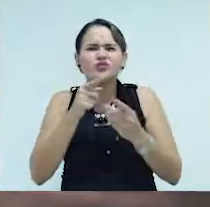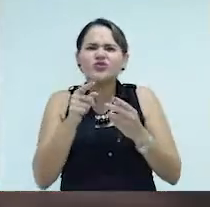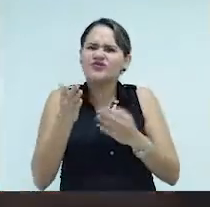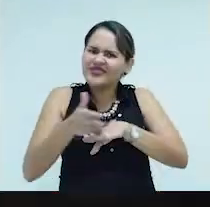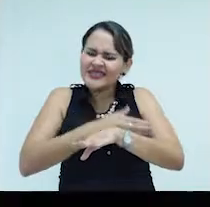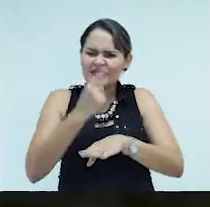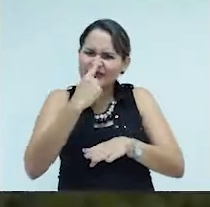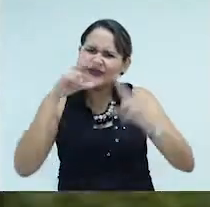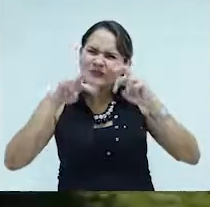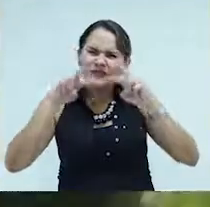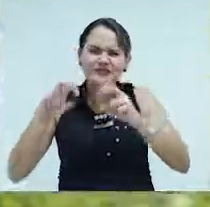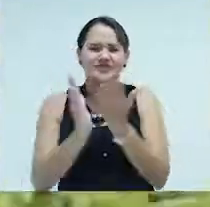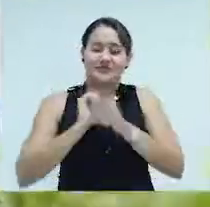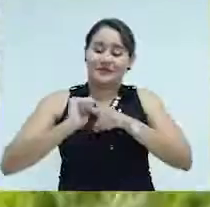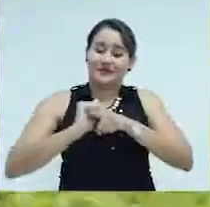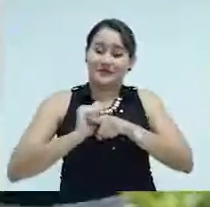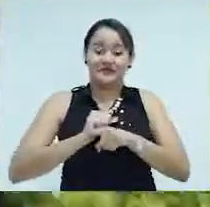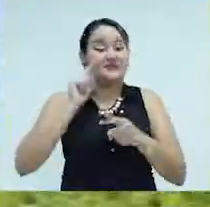las pruebas.